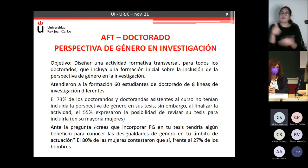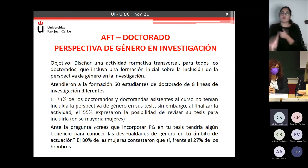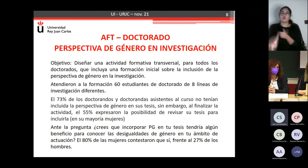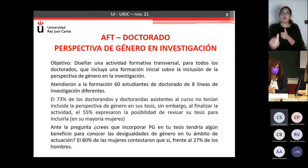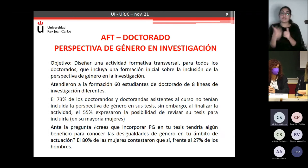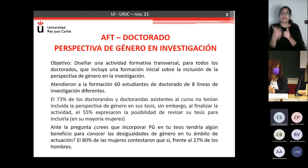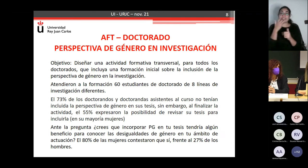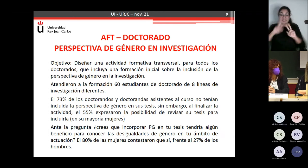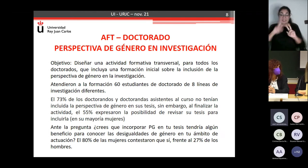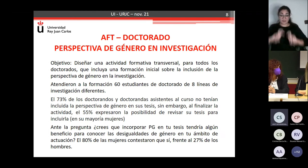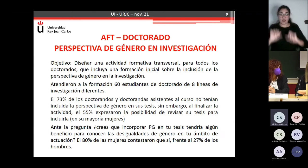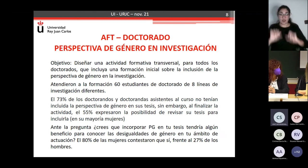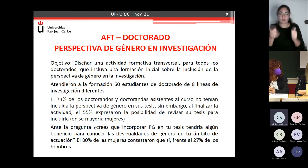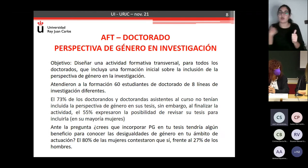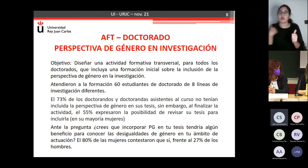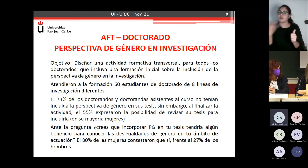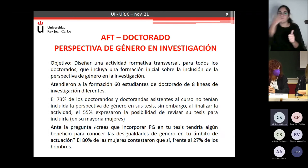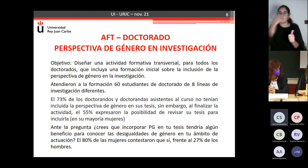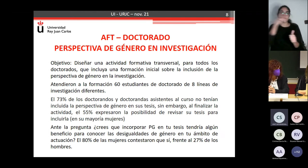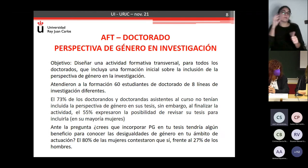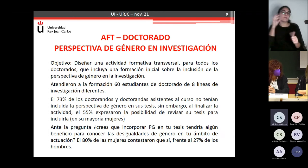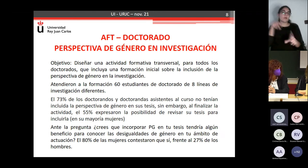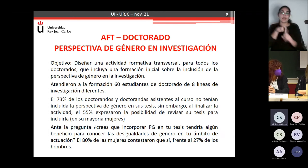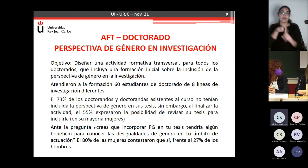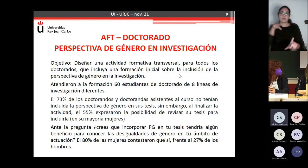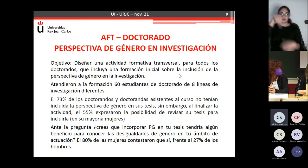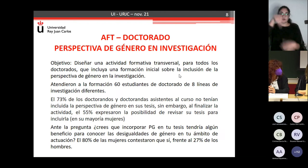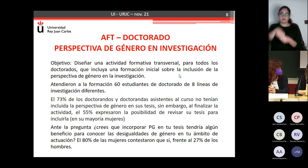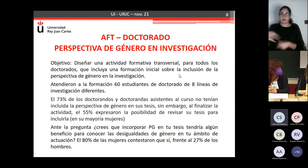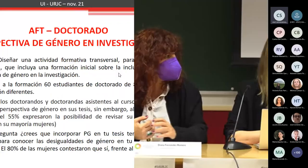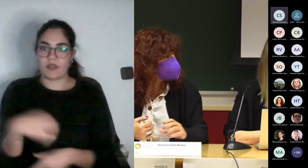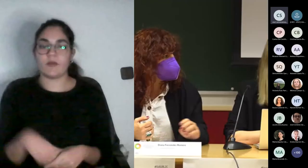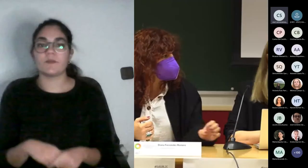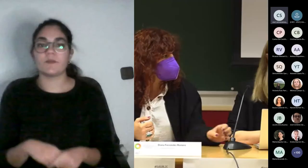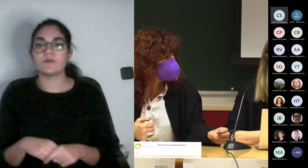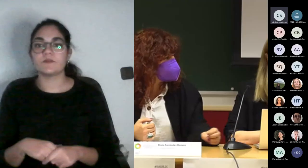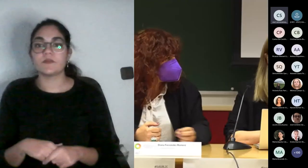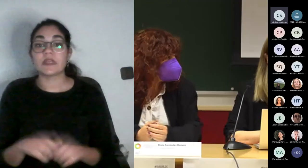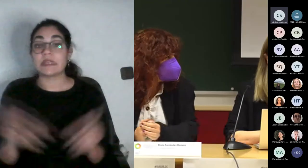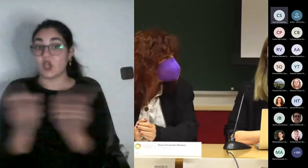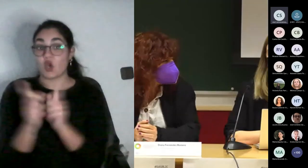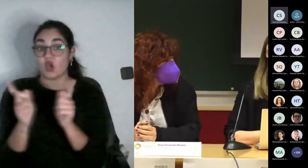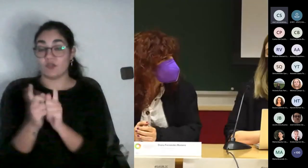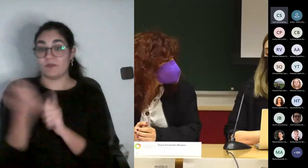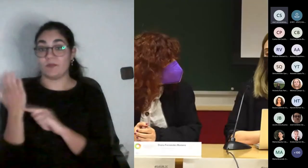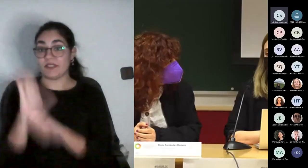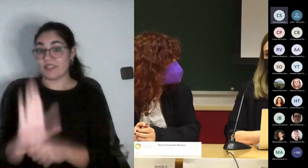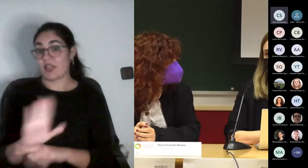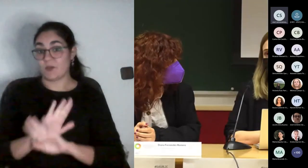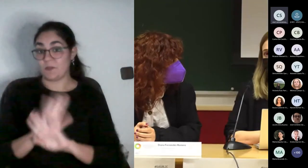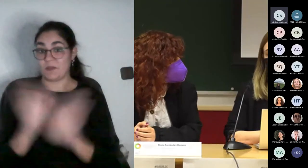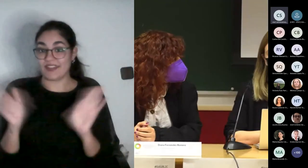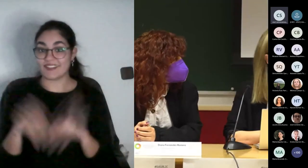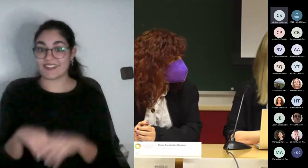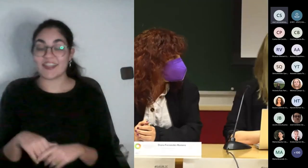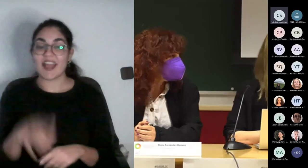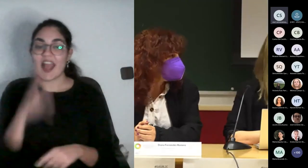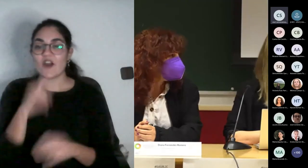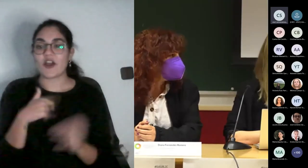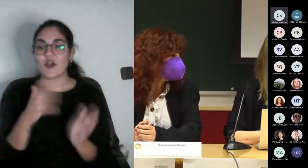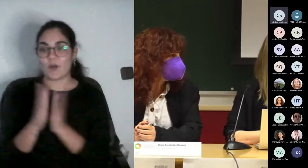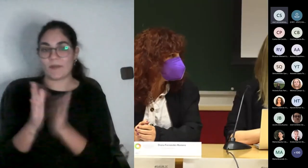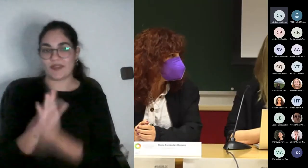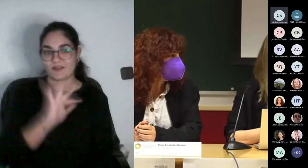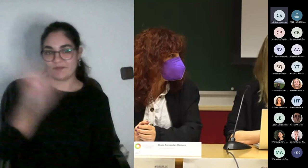de su investigación. Pues, con esta brevísima presentación de la unidad de igualdad, si os parece, doy paso a Diana,